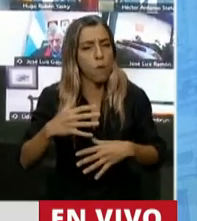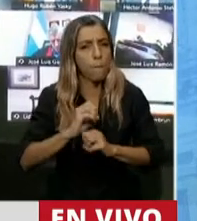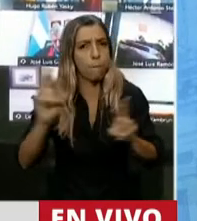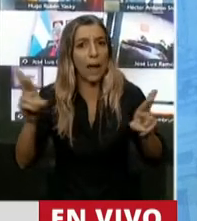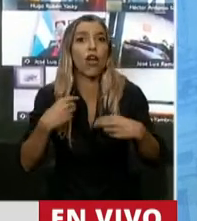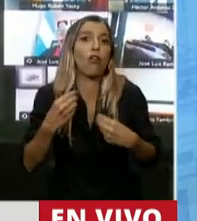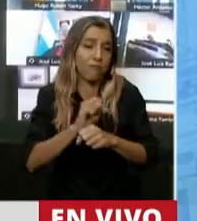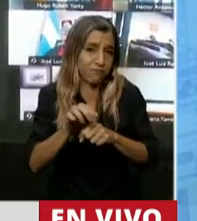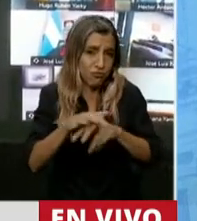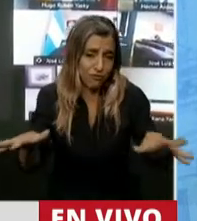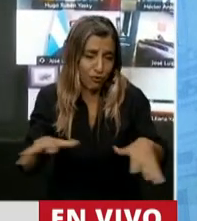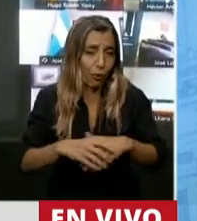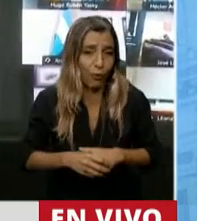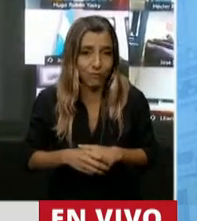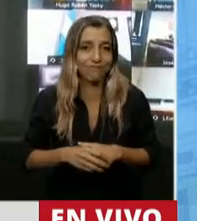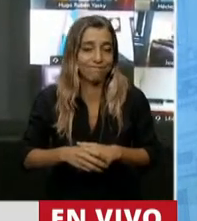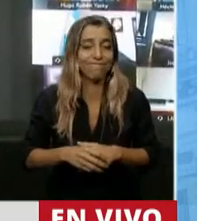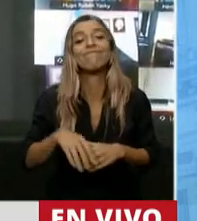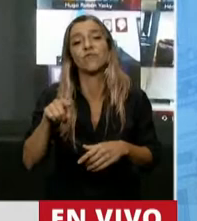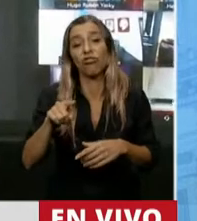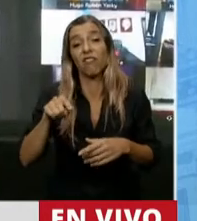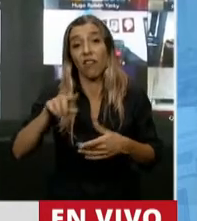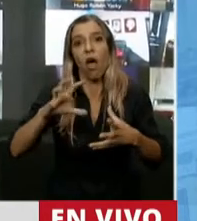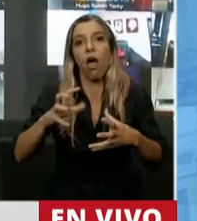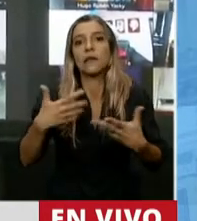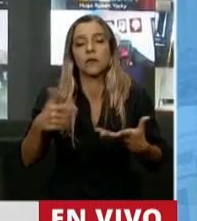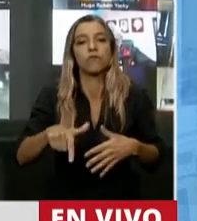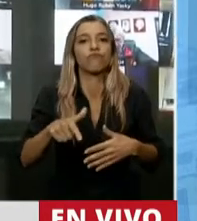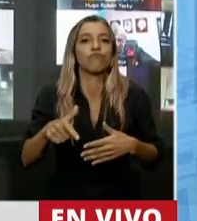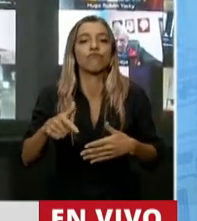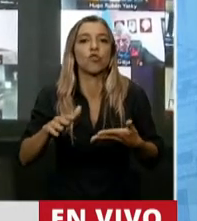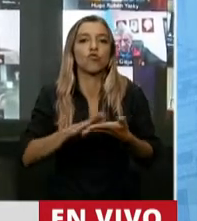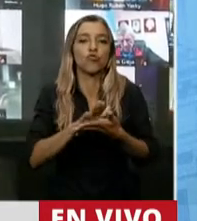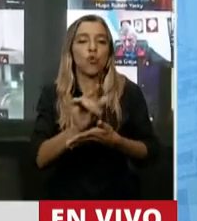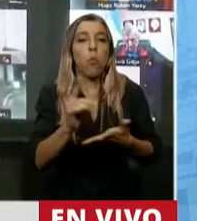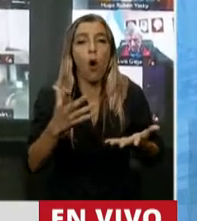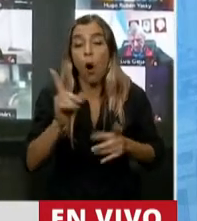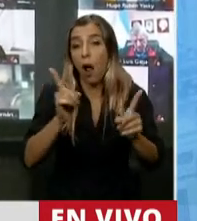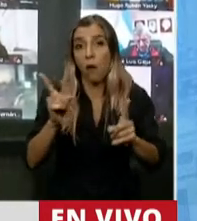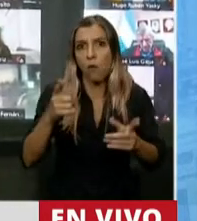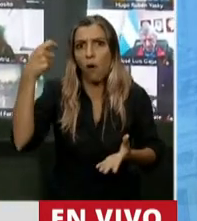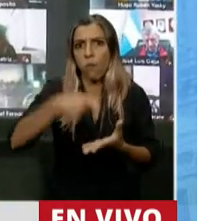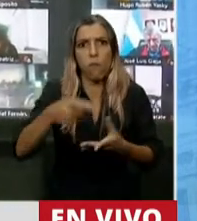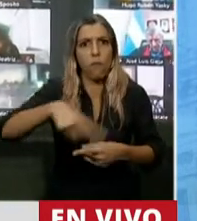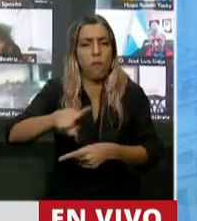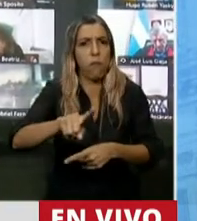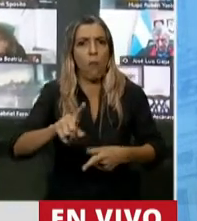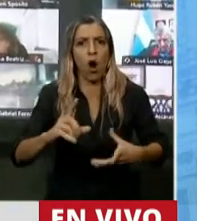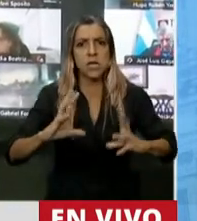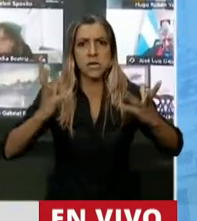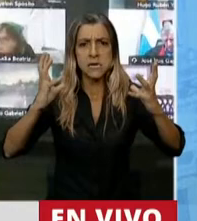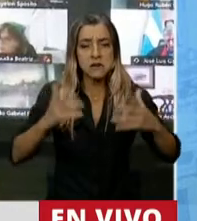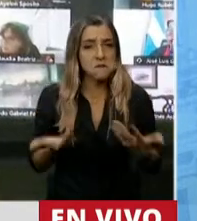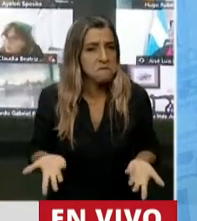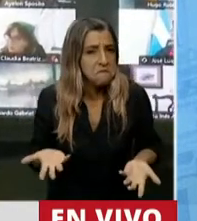la pandemia global del COVID-19. Este aporte que a algunos evidentemente tanto les molesta y que viene a torcer la balanza,